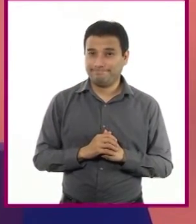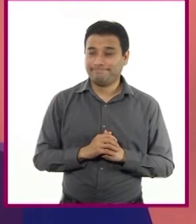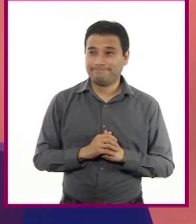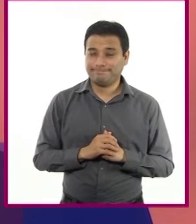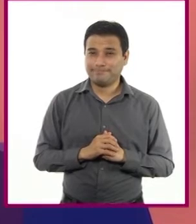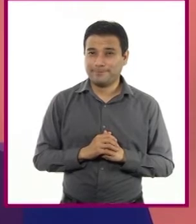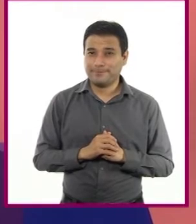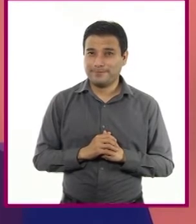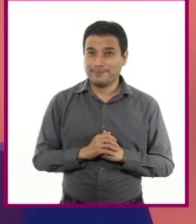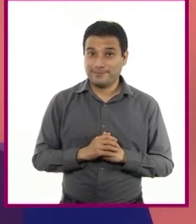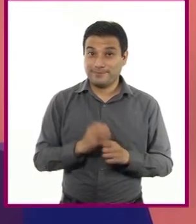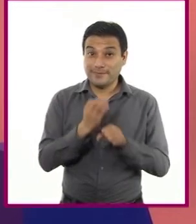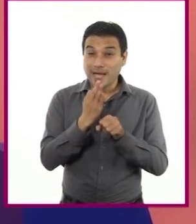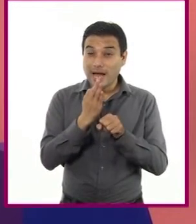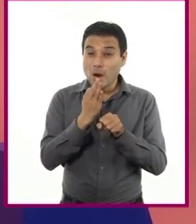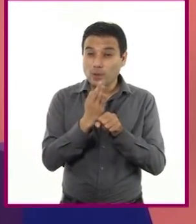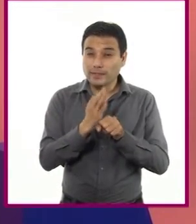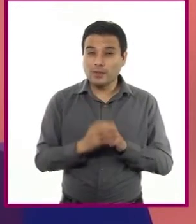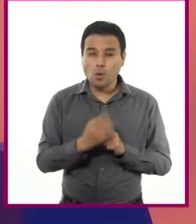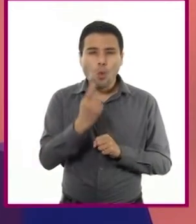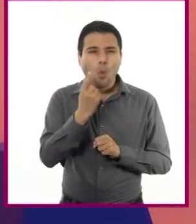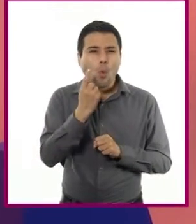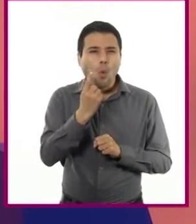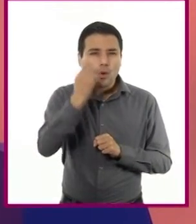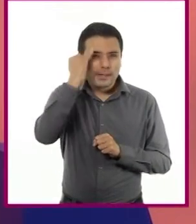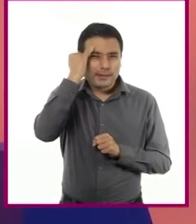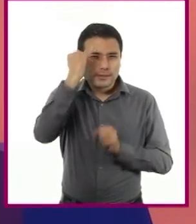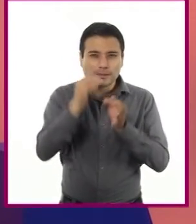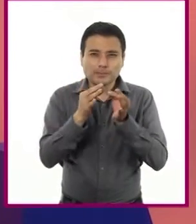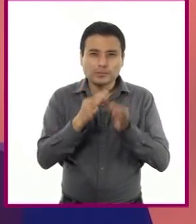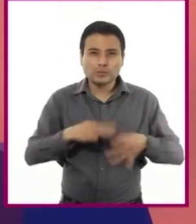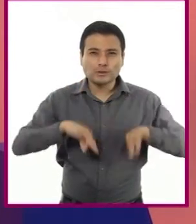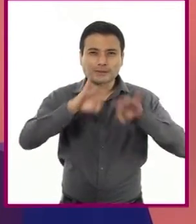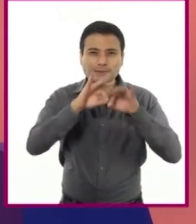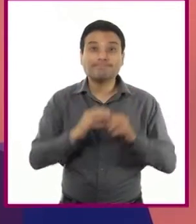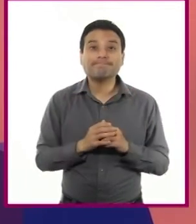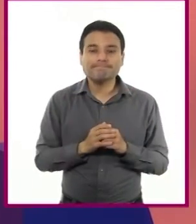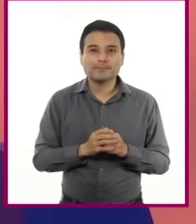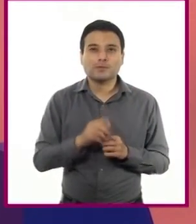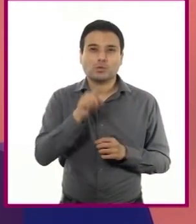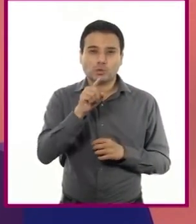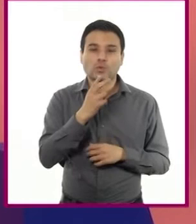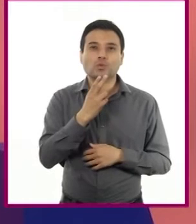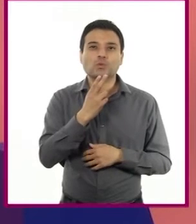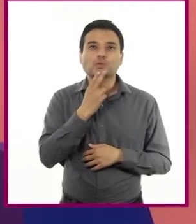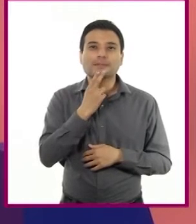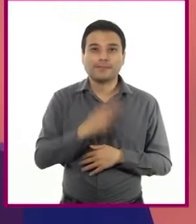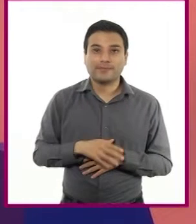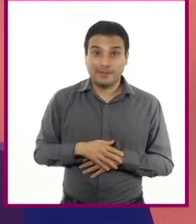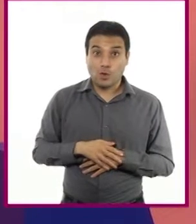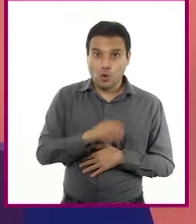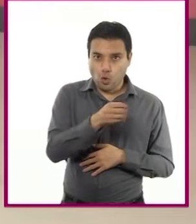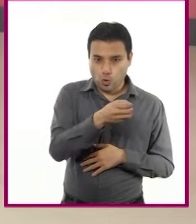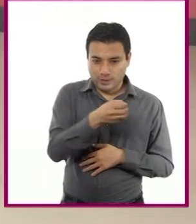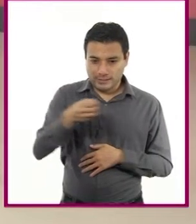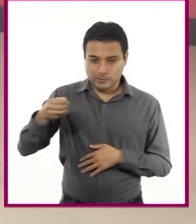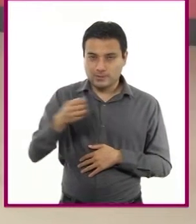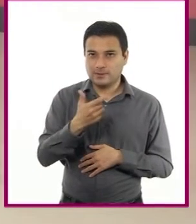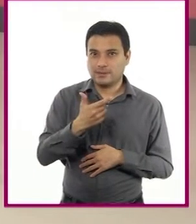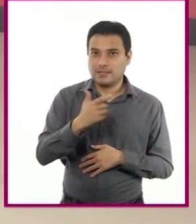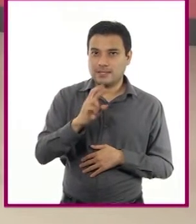una excelente estrategia es utilizar organizadores gráficos. ¿Sabes qué son? Creo